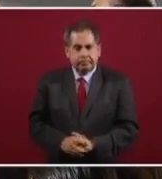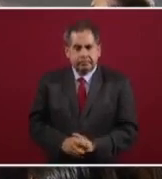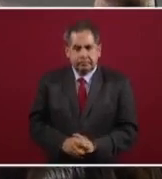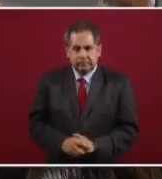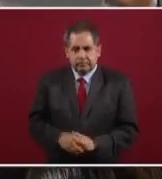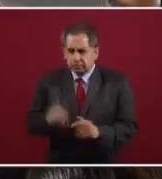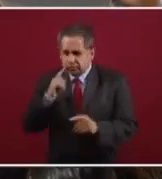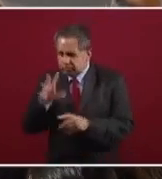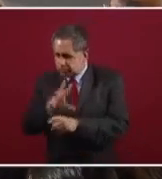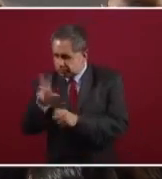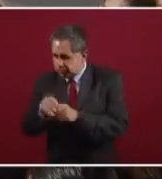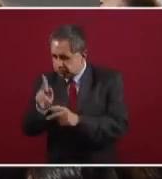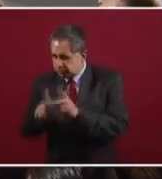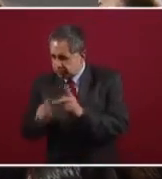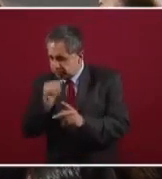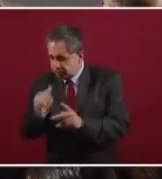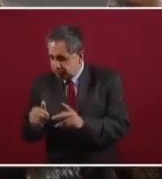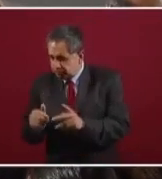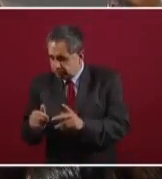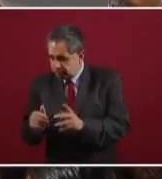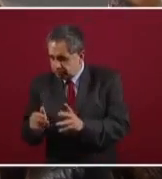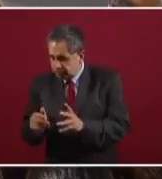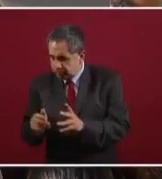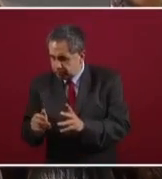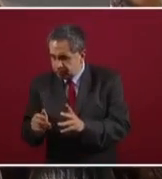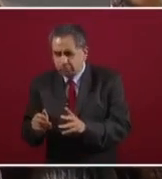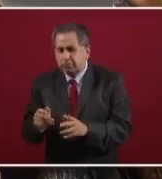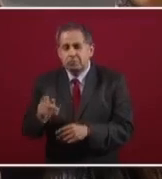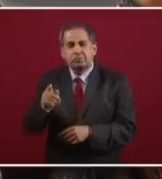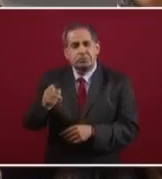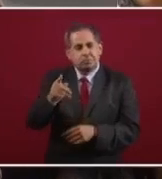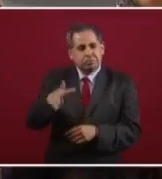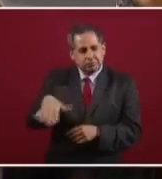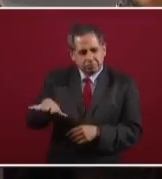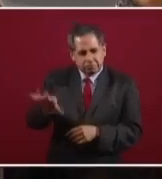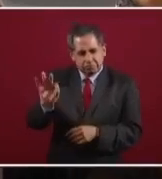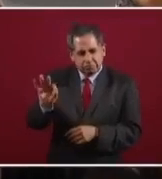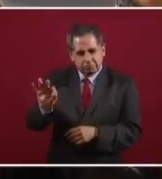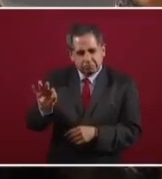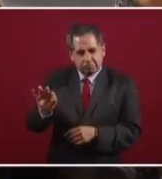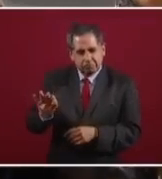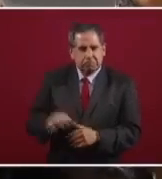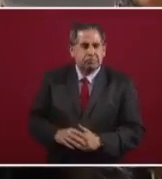¿O no lo tienen todo? Sí, nada más.